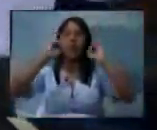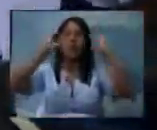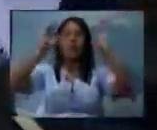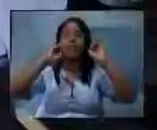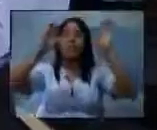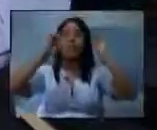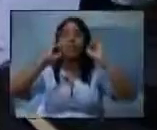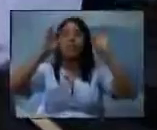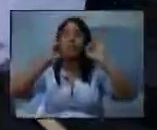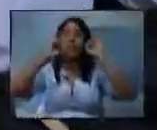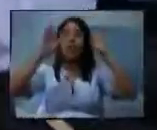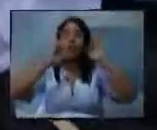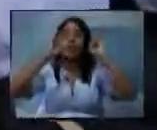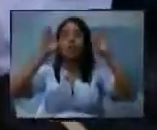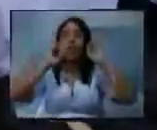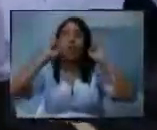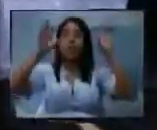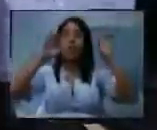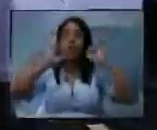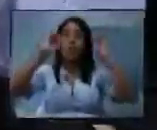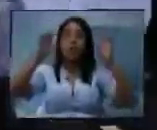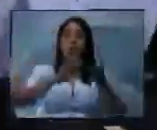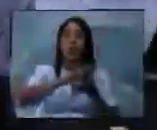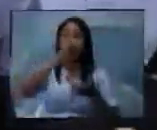¡Gloria a Dios!